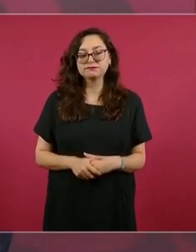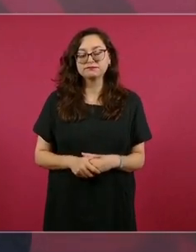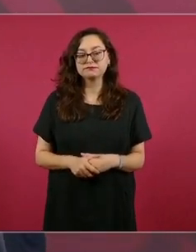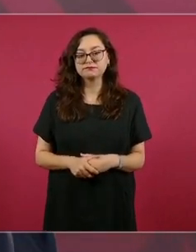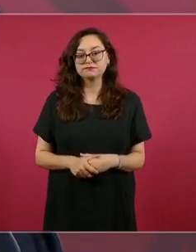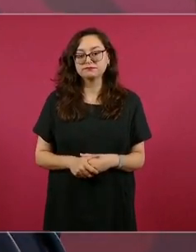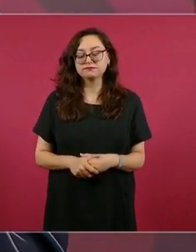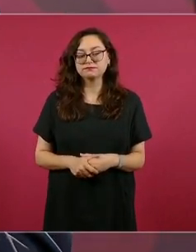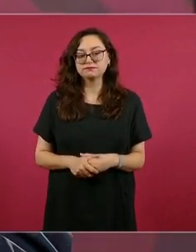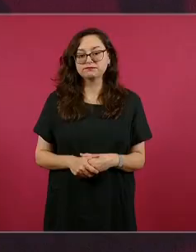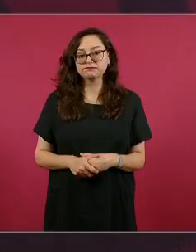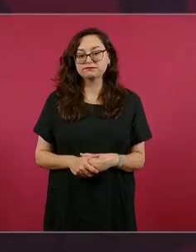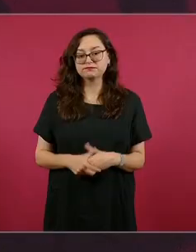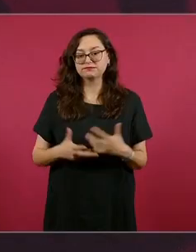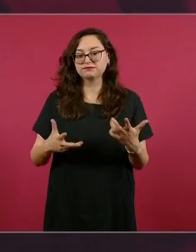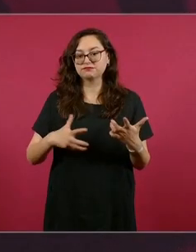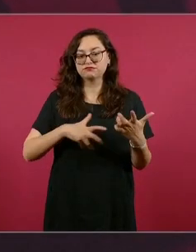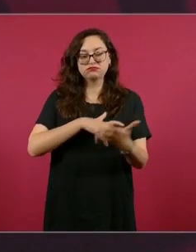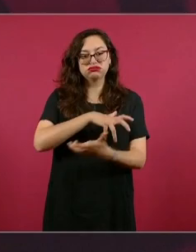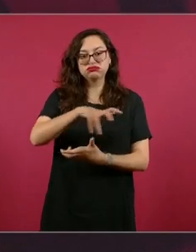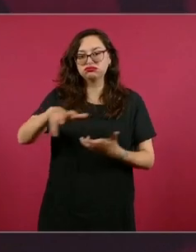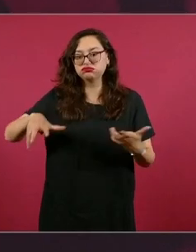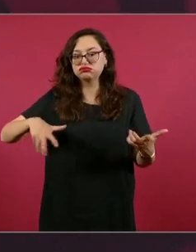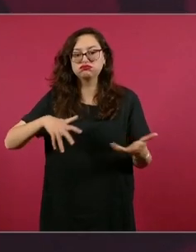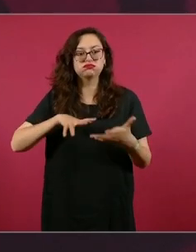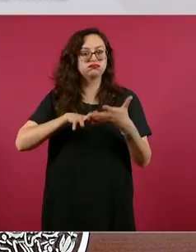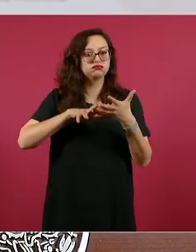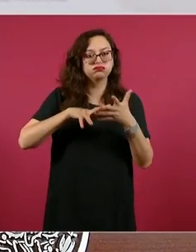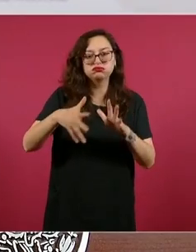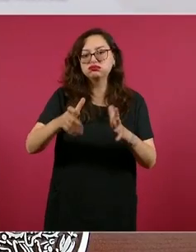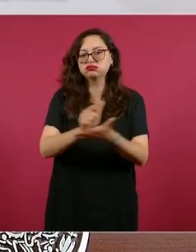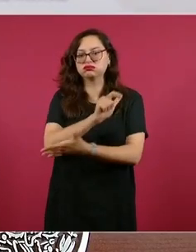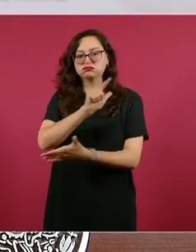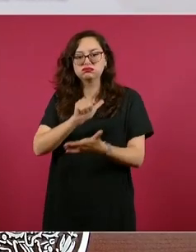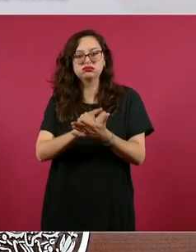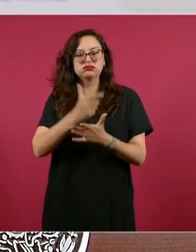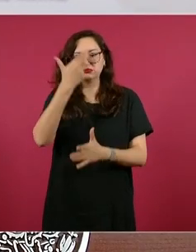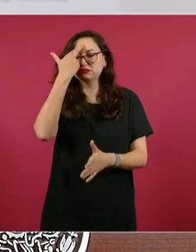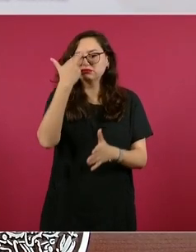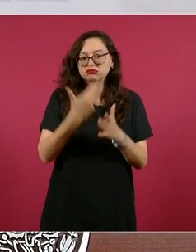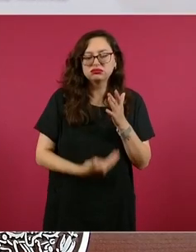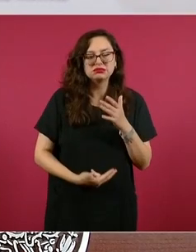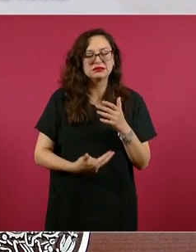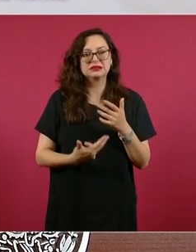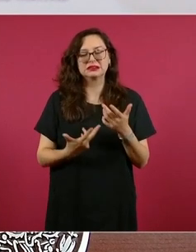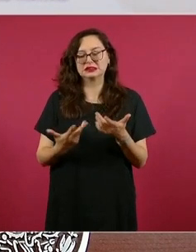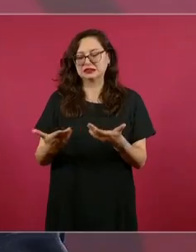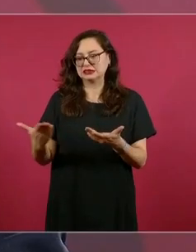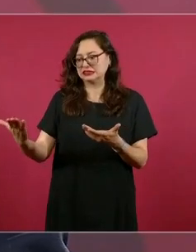sobre inseguridad, sobre crímenes,